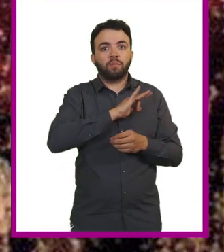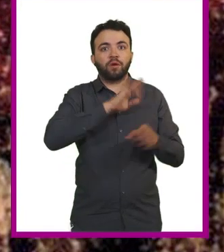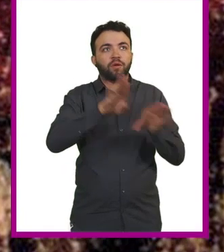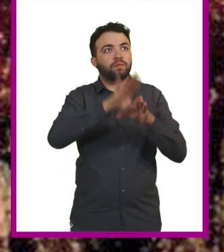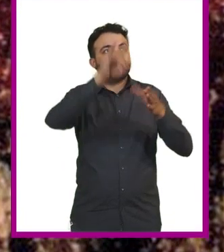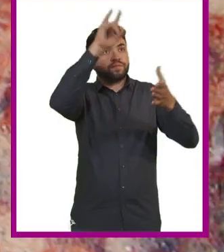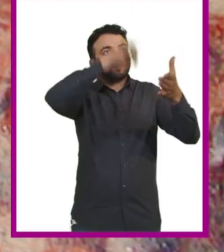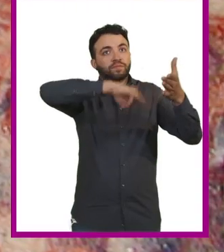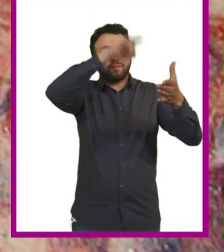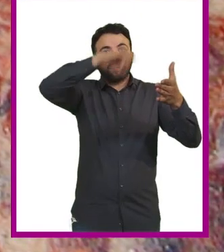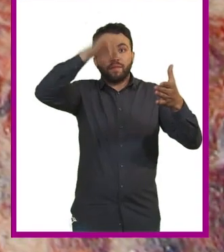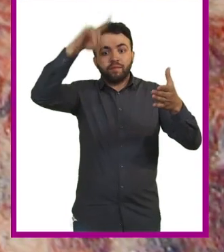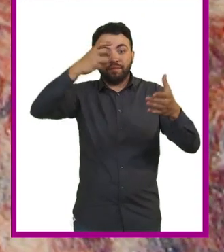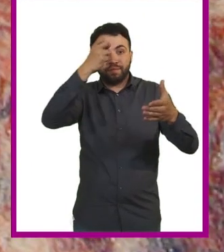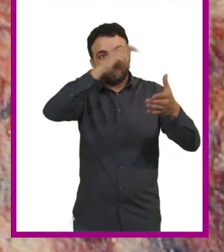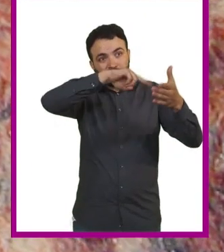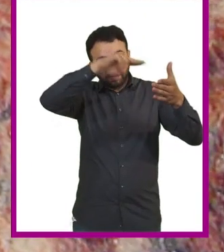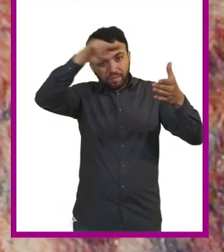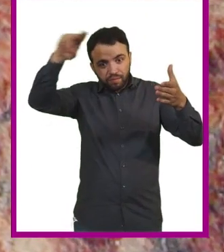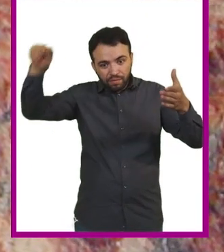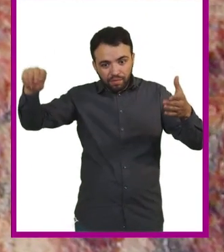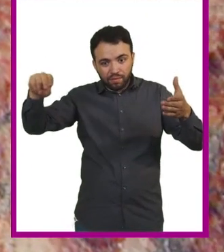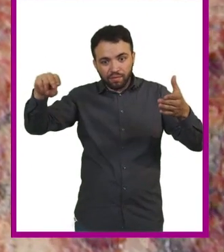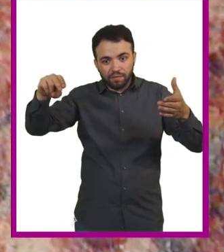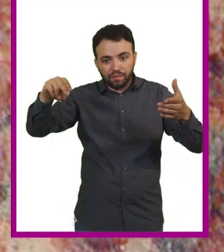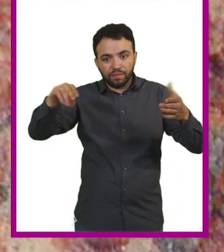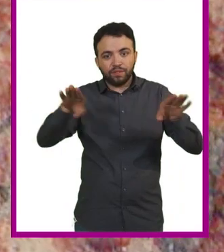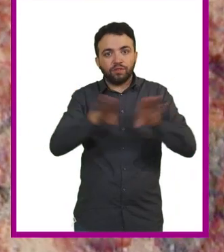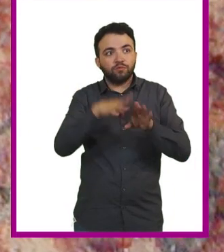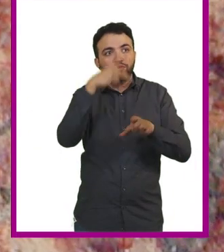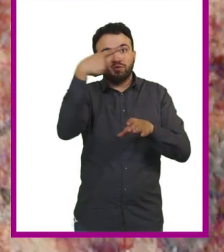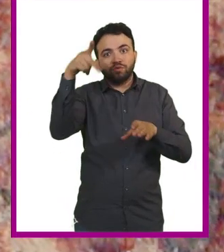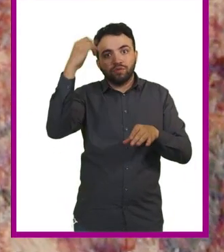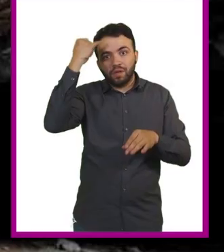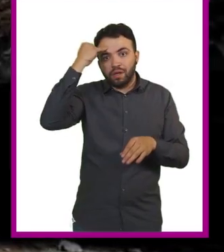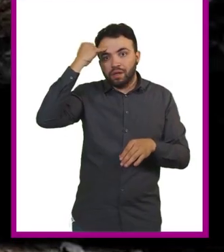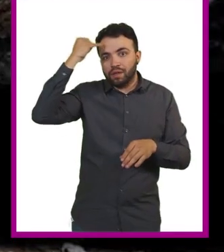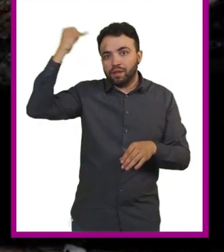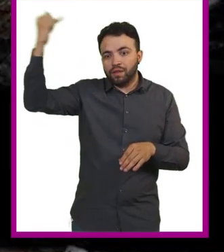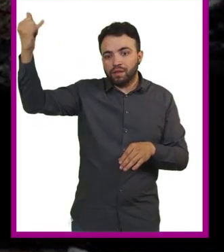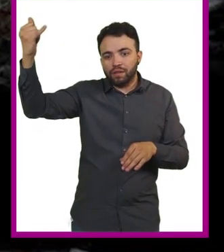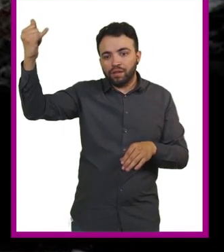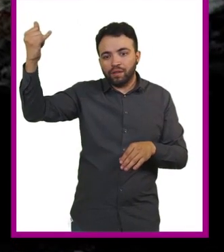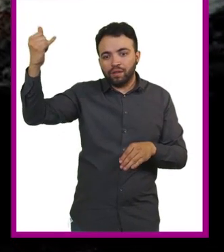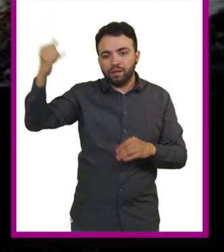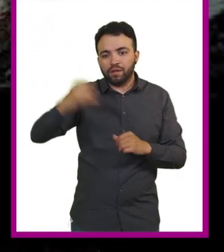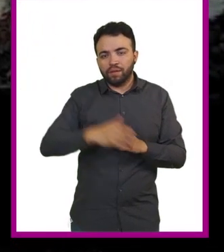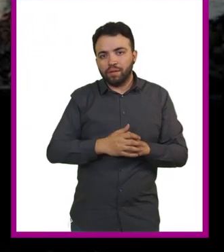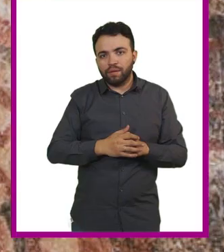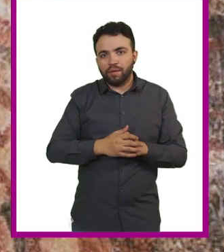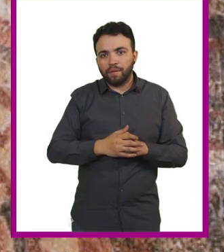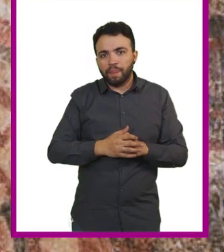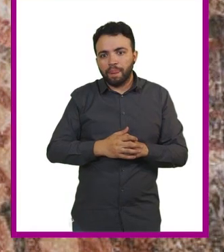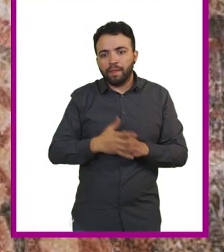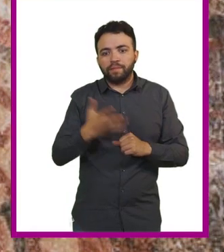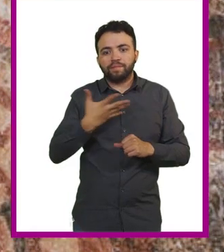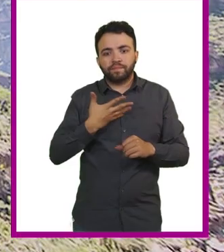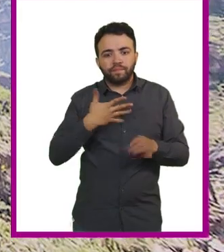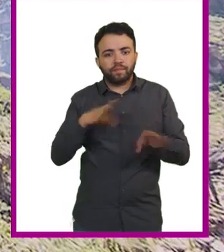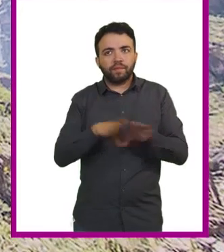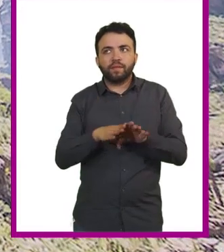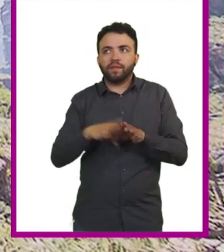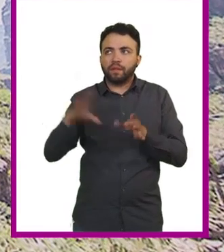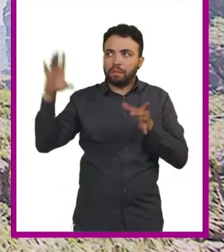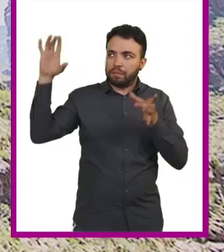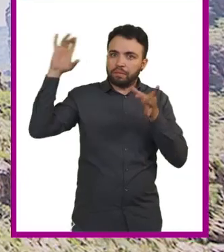en esta ideología. Tenemos como un fragmento de su realidad, de su entorno, plasmado